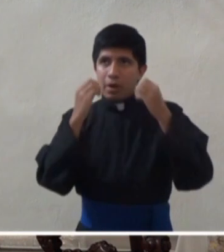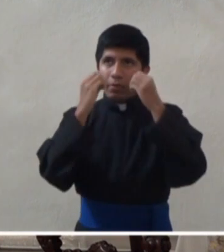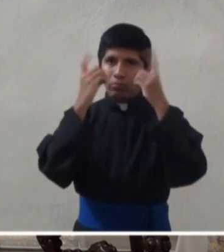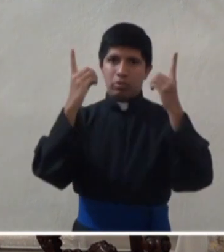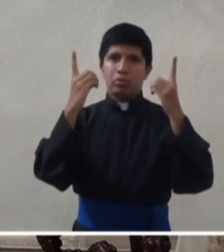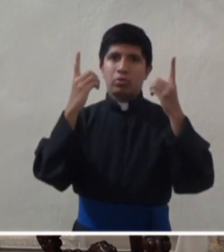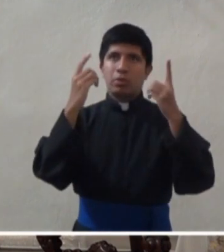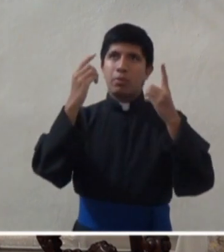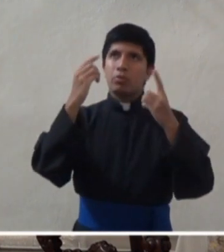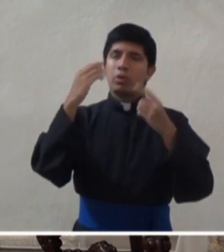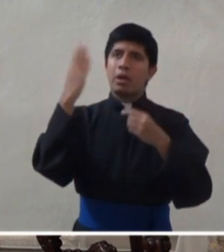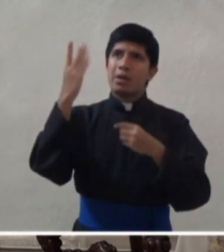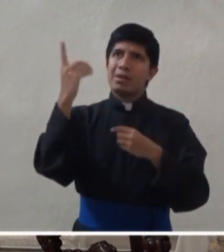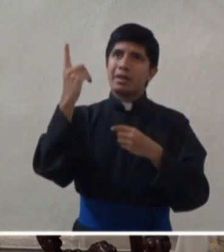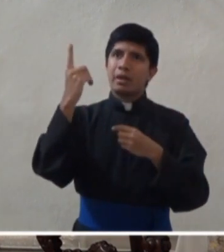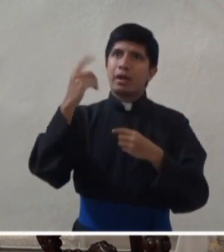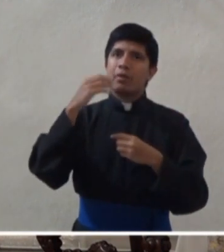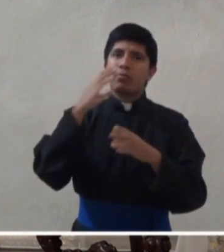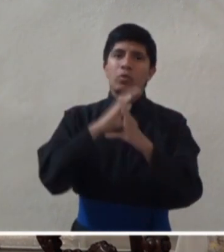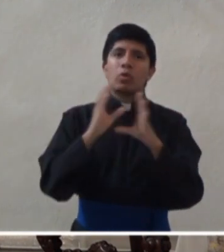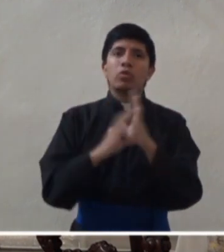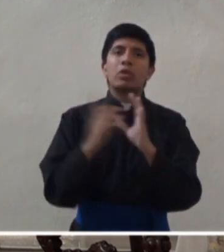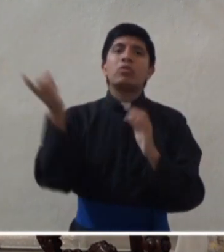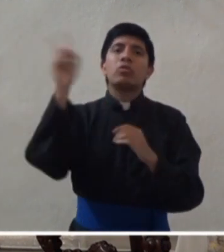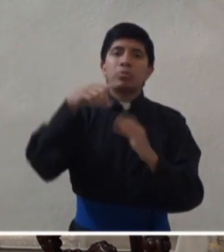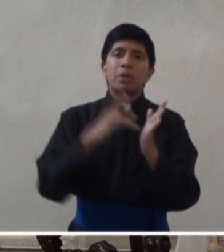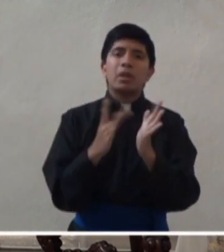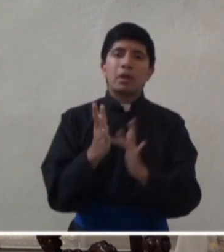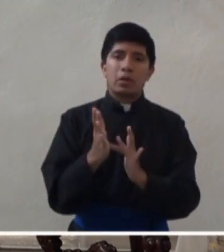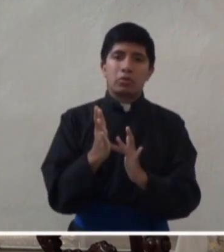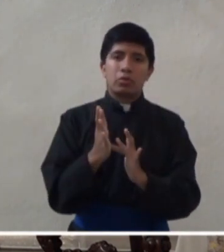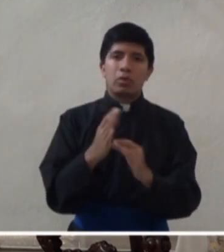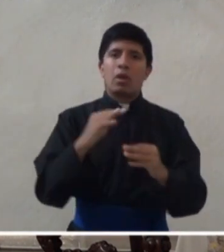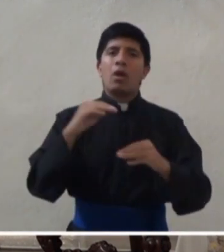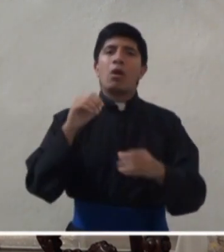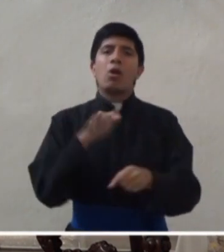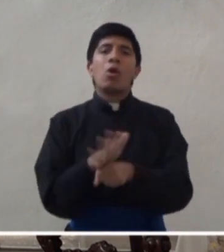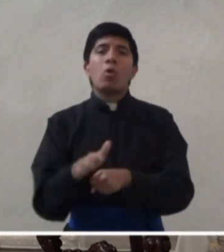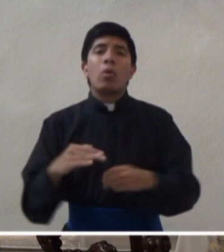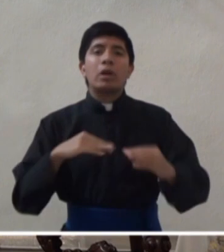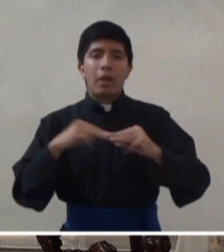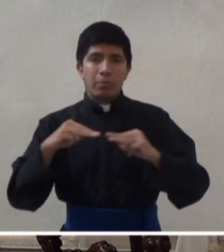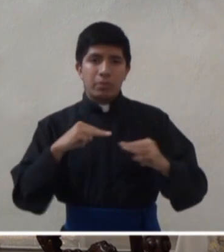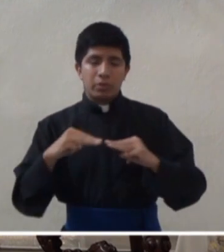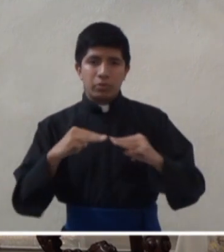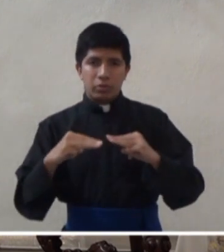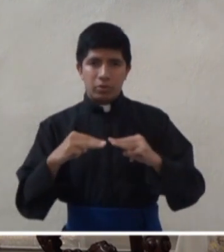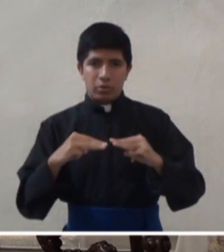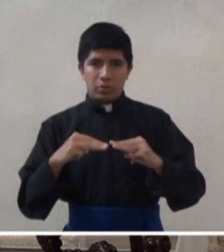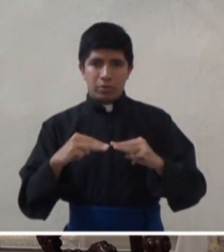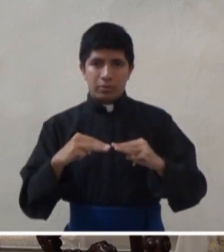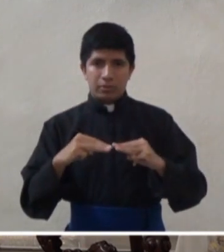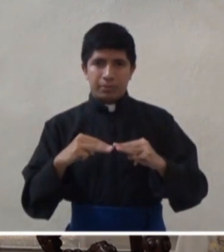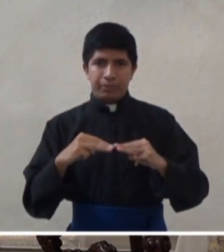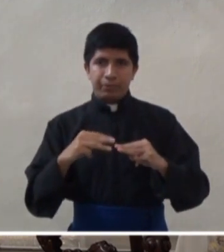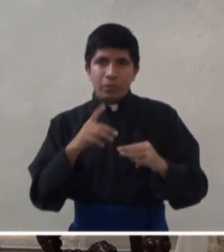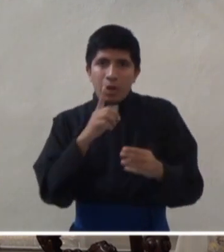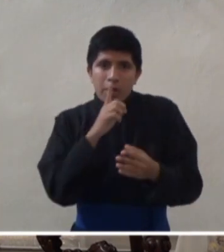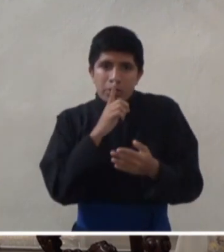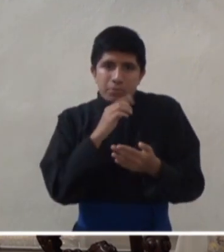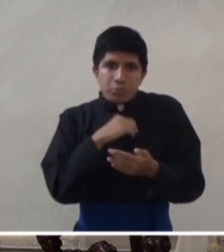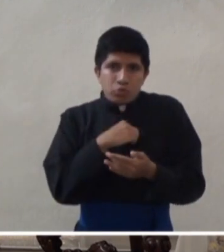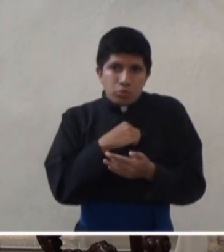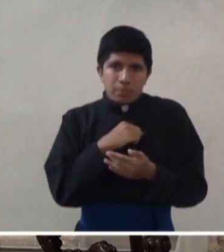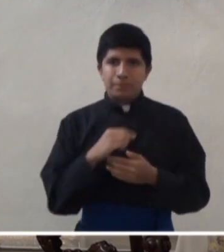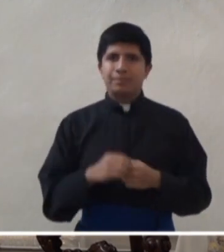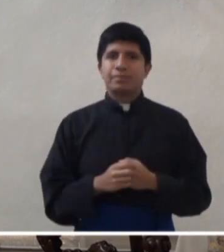pide. Se los digo por experiencia, aunque a veces nos dé un poco de temor. Cuando descubrimos